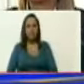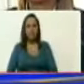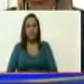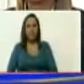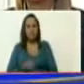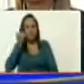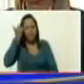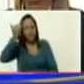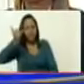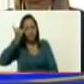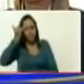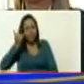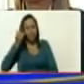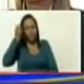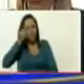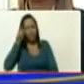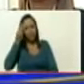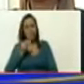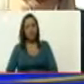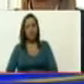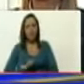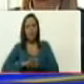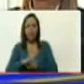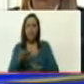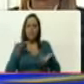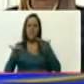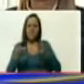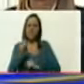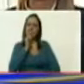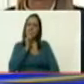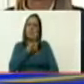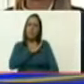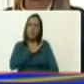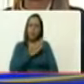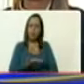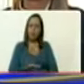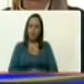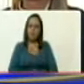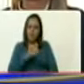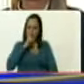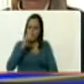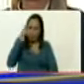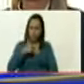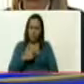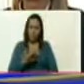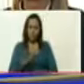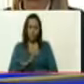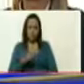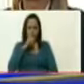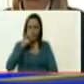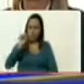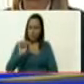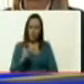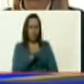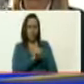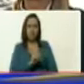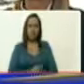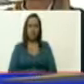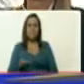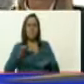contrainteligencia, porque esos servicios ¿de quién son? ¿De Maduro? Esos servicios